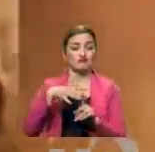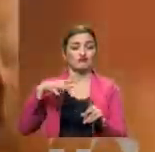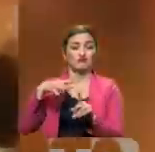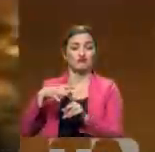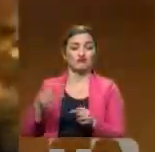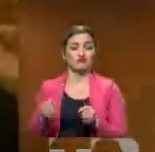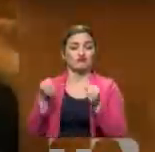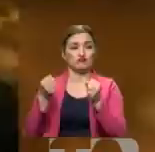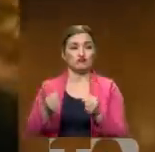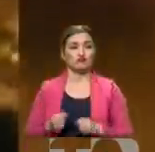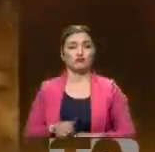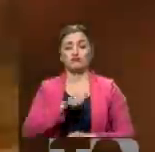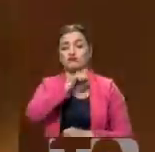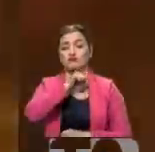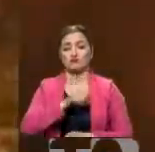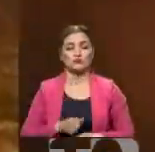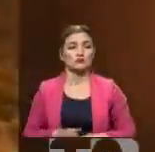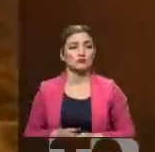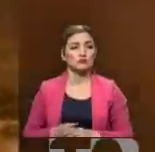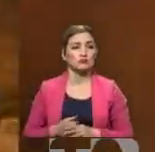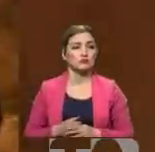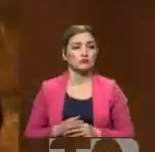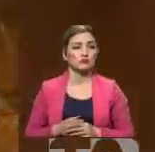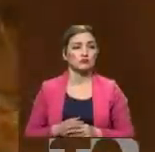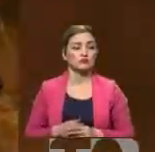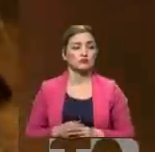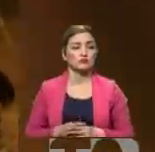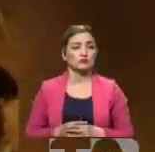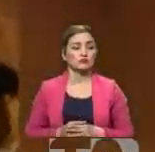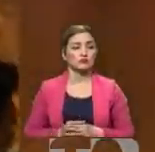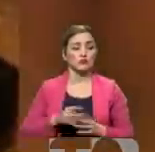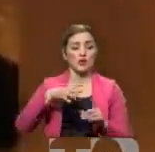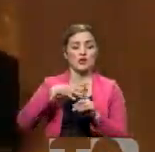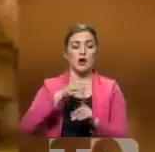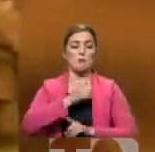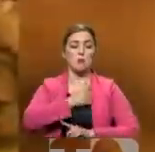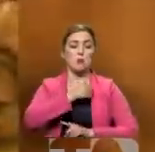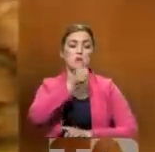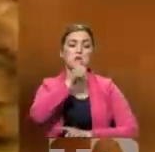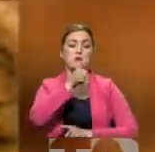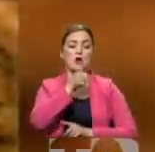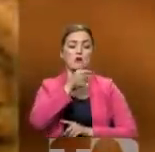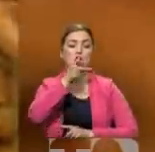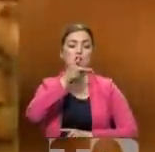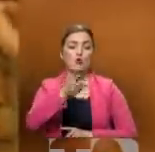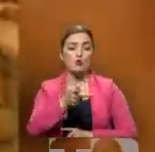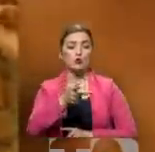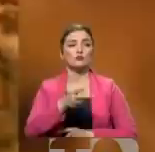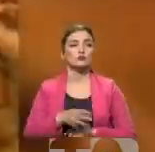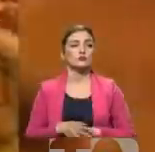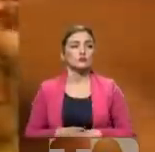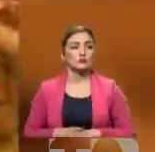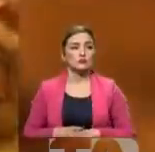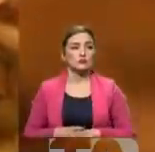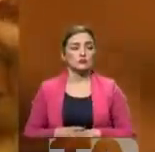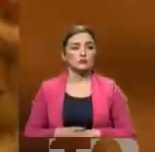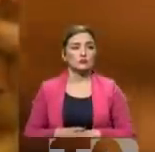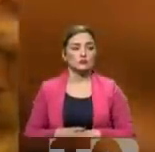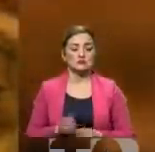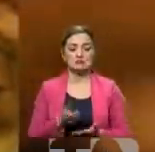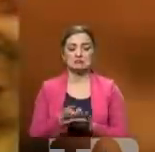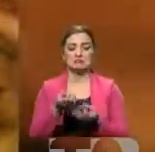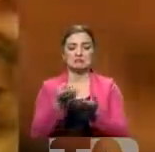y duro. De delincuencia prácticamente, que atenta contra la propiedad privada, contra los bienes públicos y sin duda alguna dejan